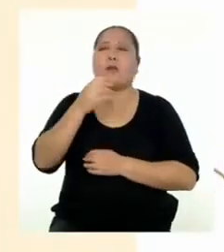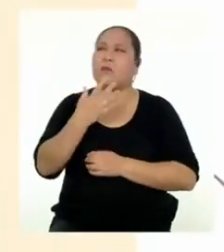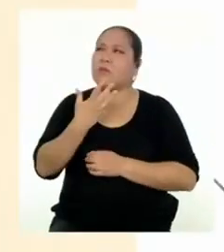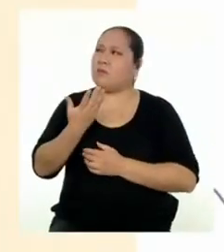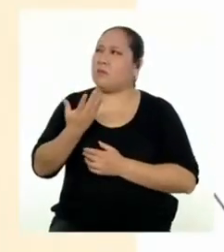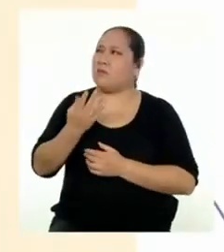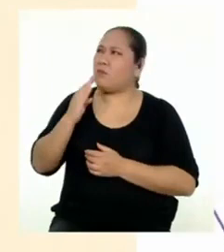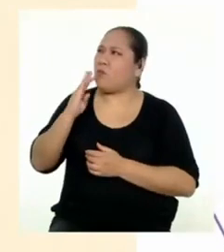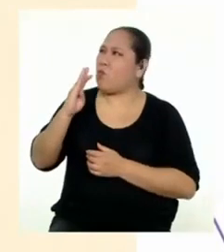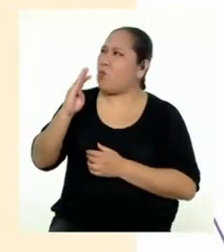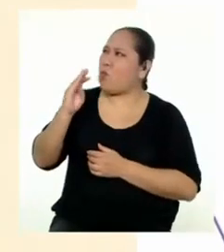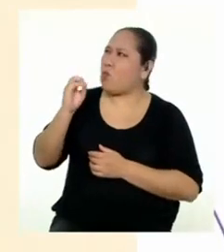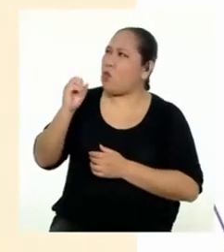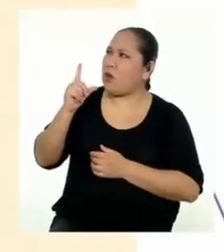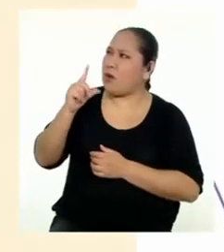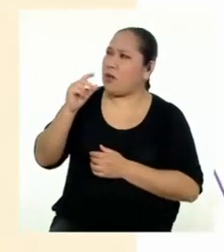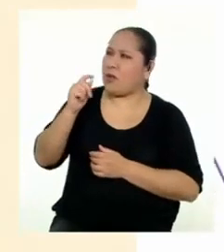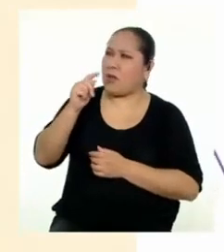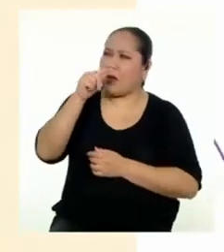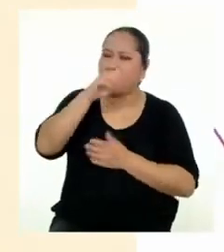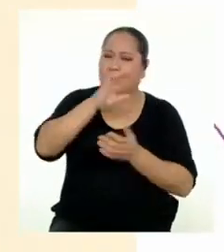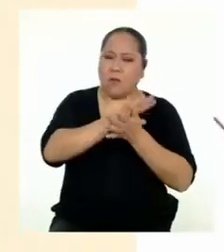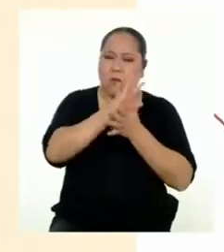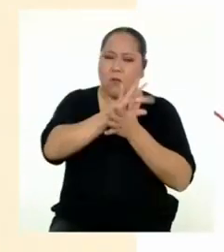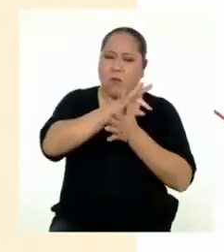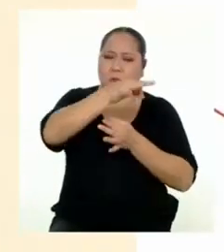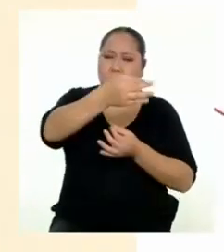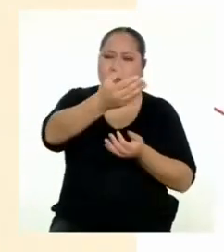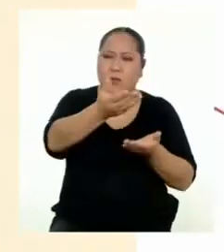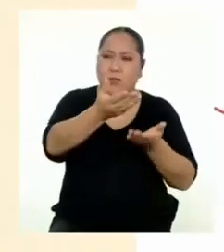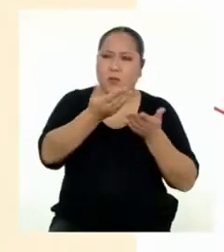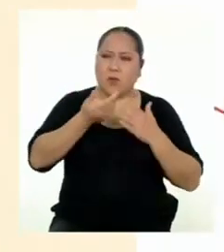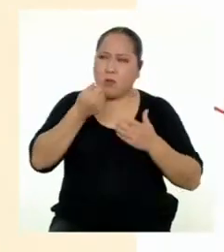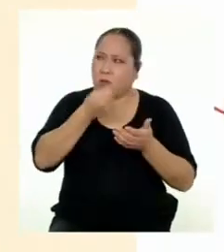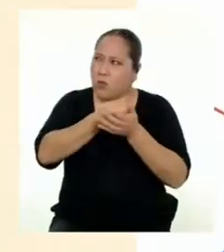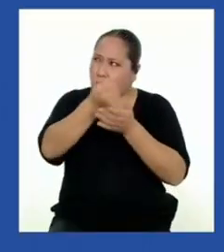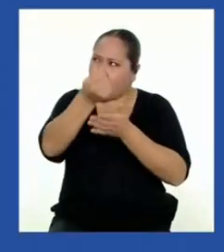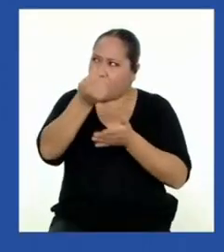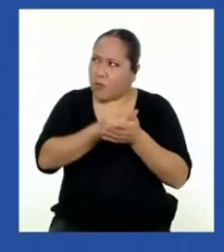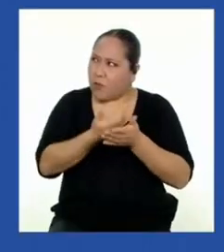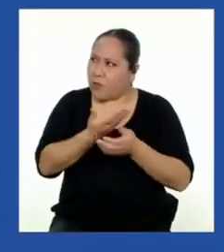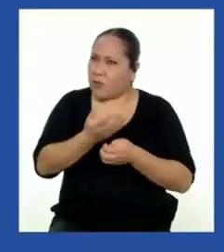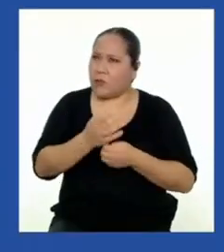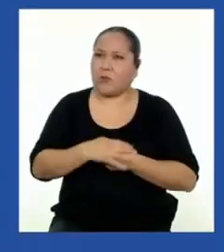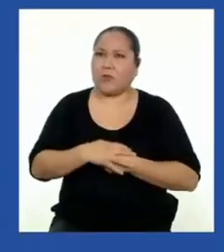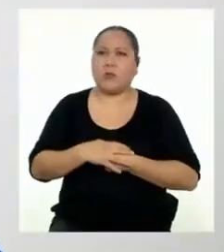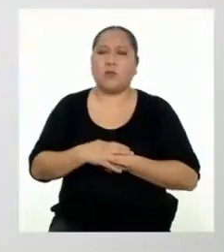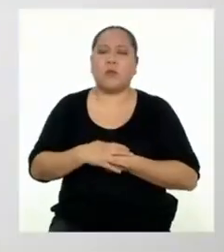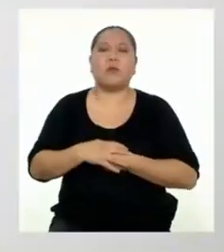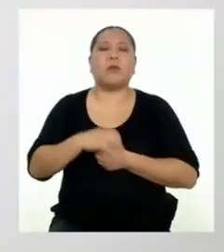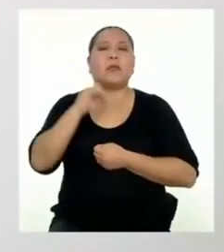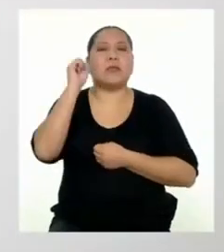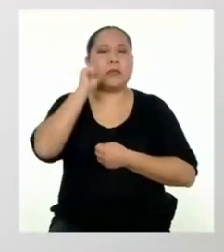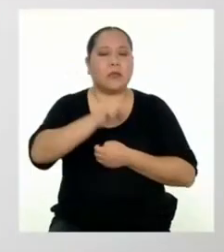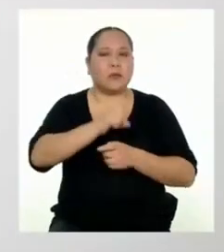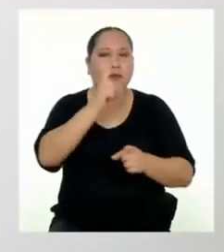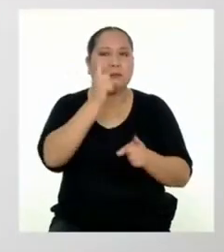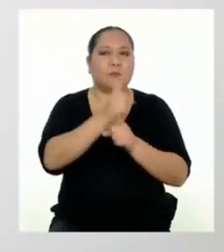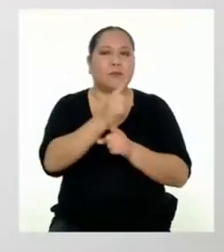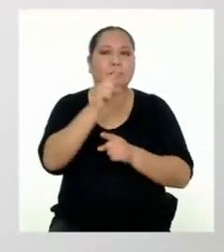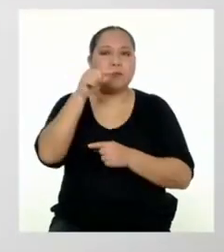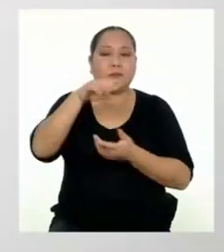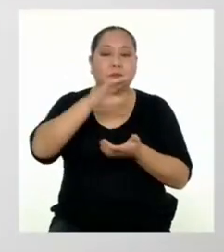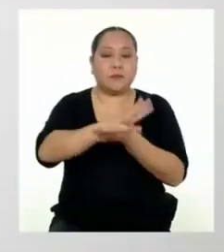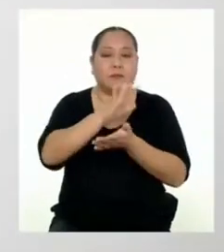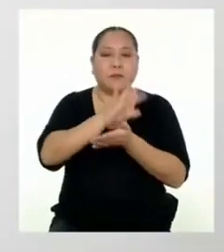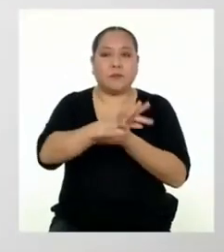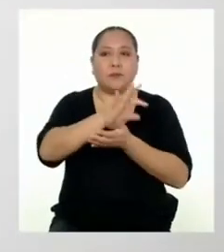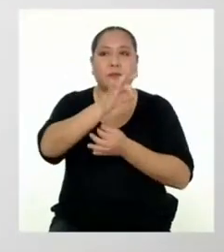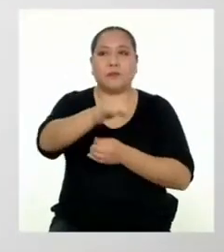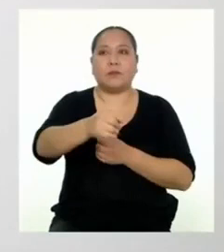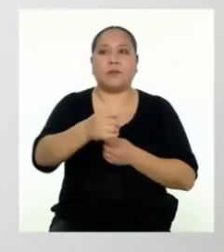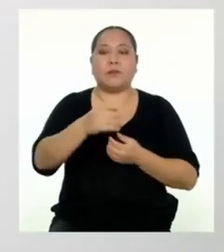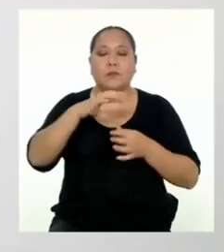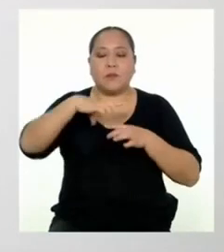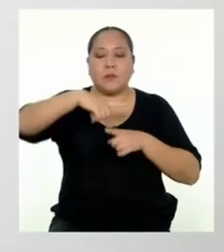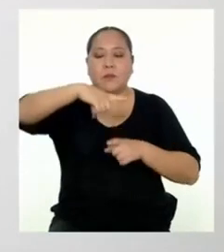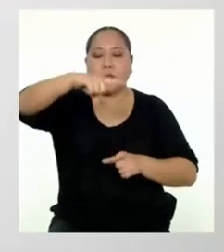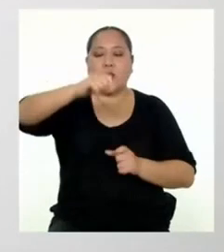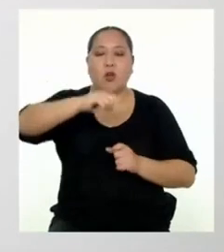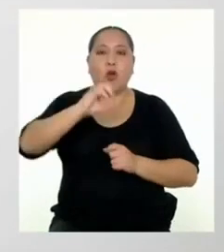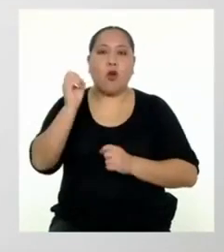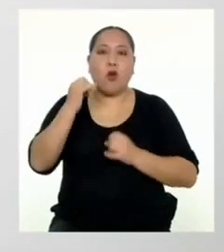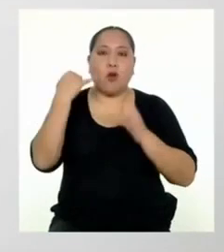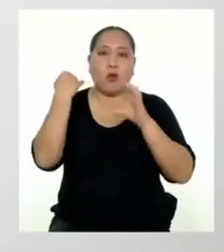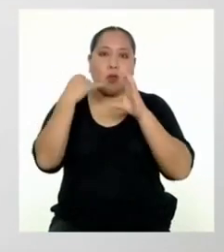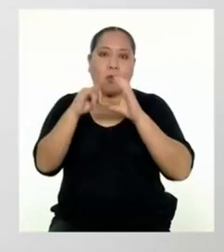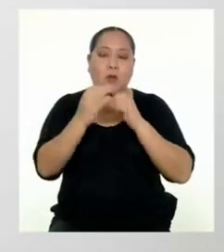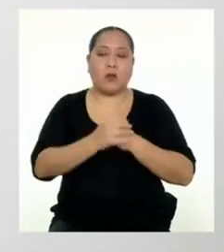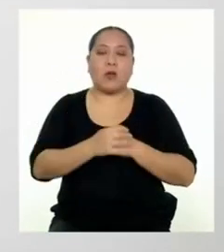¿Boleta de venta? ¿Se refiere a ese documento que nos dan cuando compramos algo? Sí, ese documento, en físico o virtual,